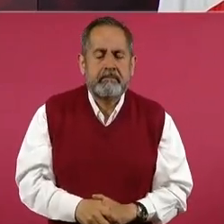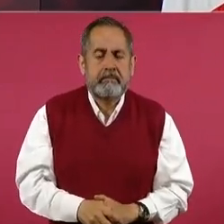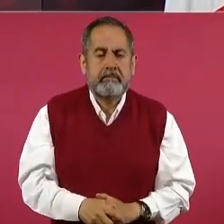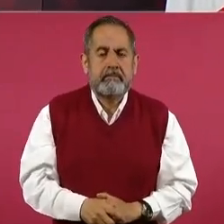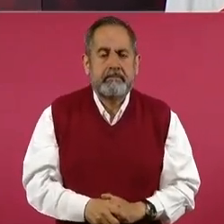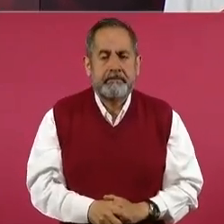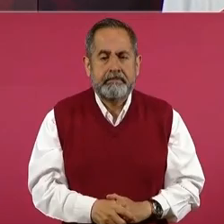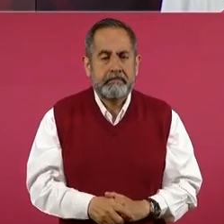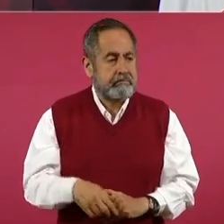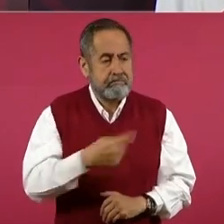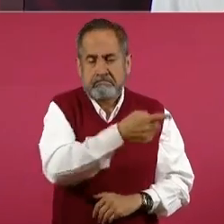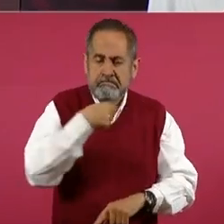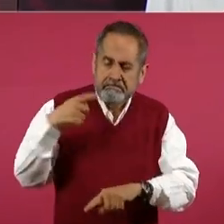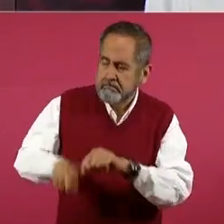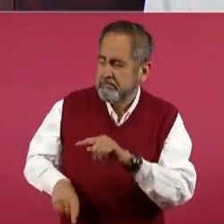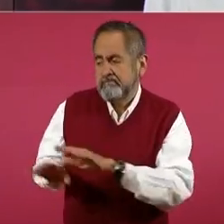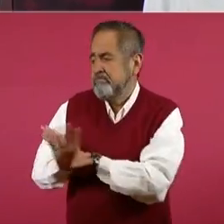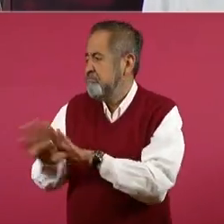¿Me desahució?